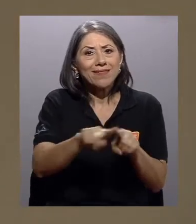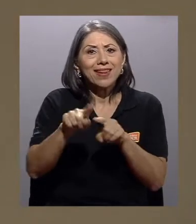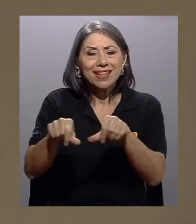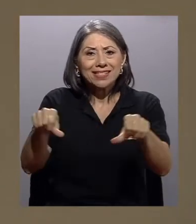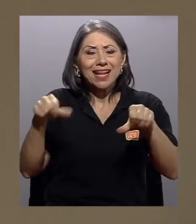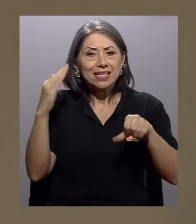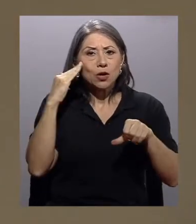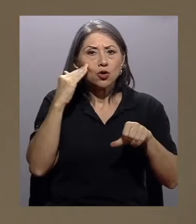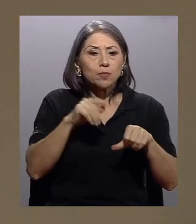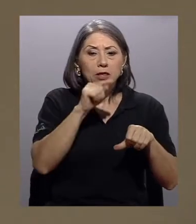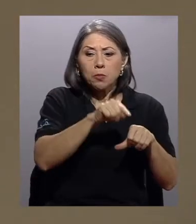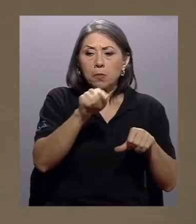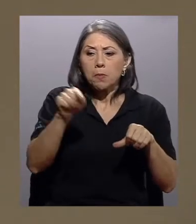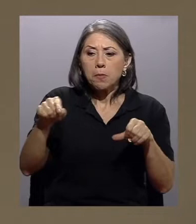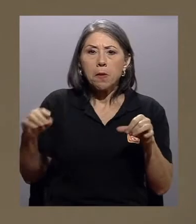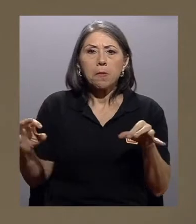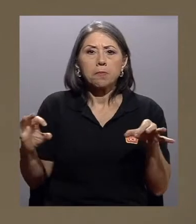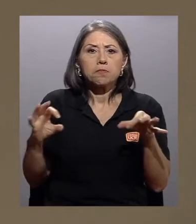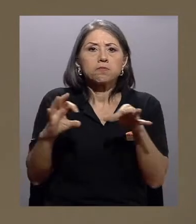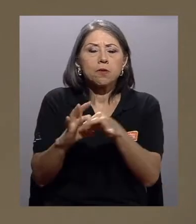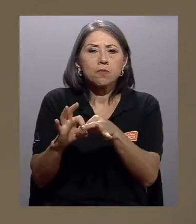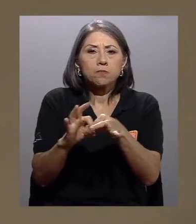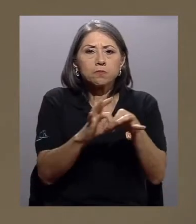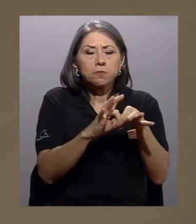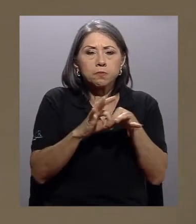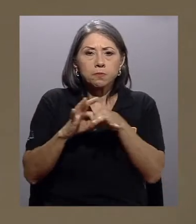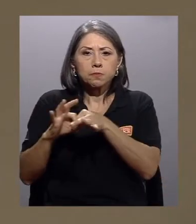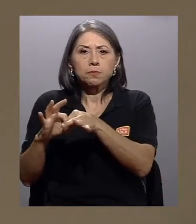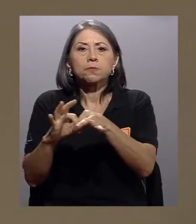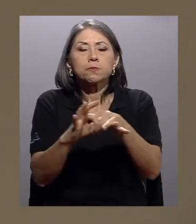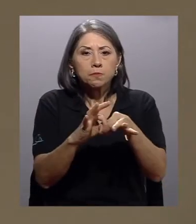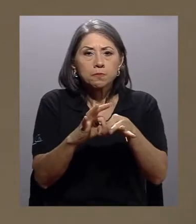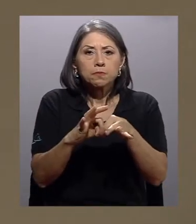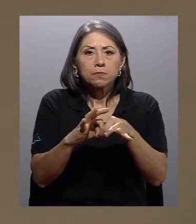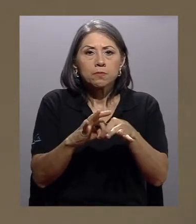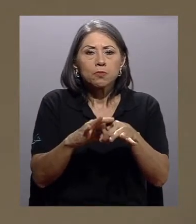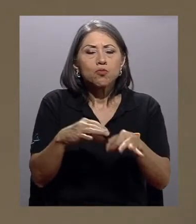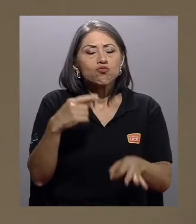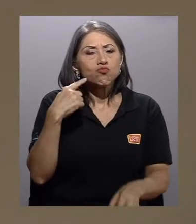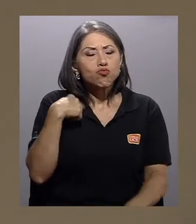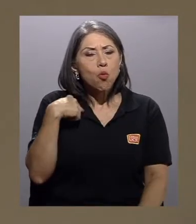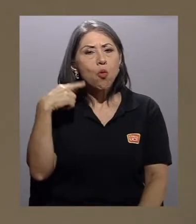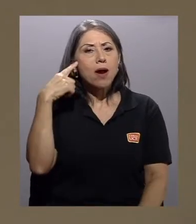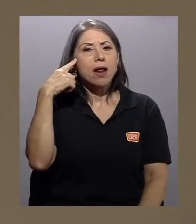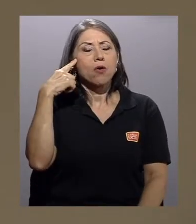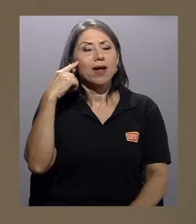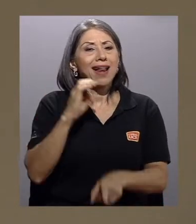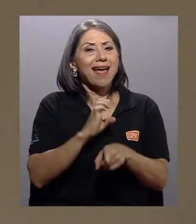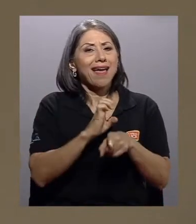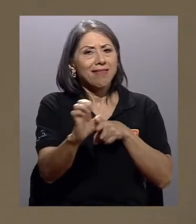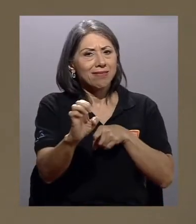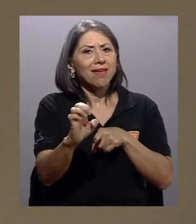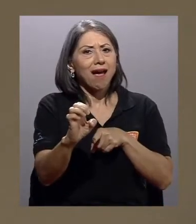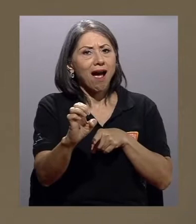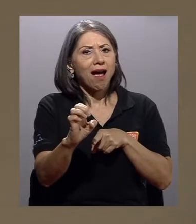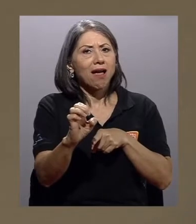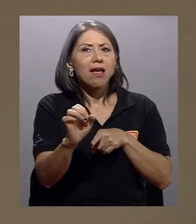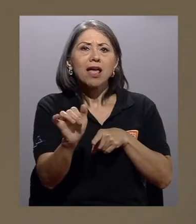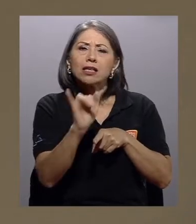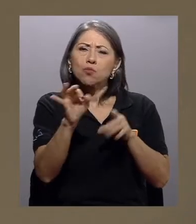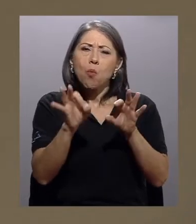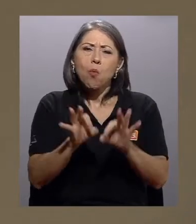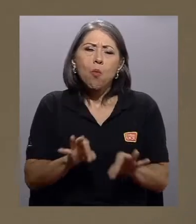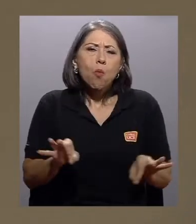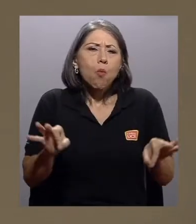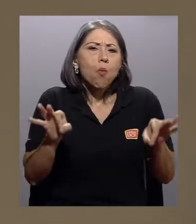entrelazar las diferentes áreas de conocimiento. En ese sentido, creo que la ética viene siendo